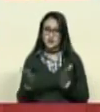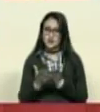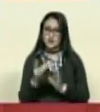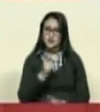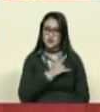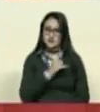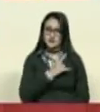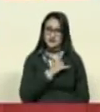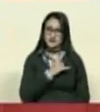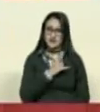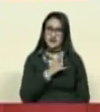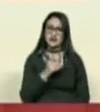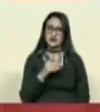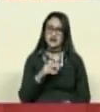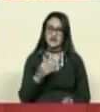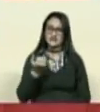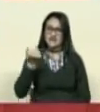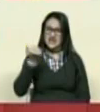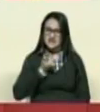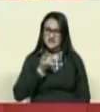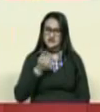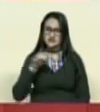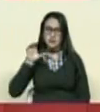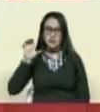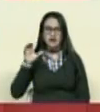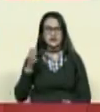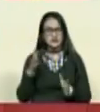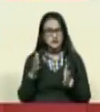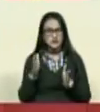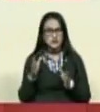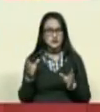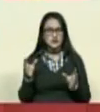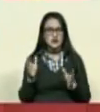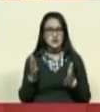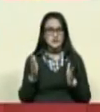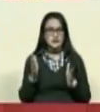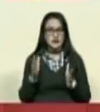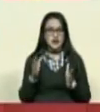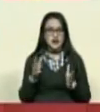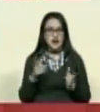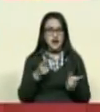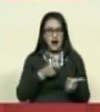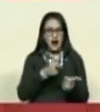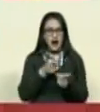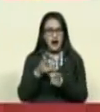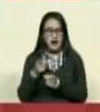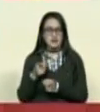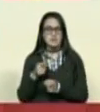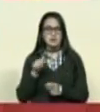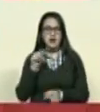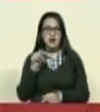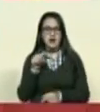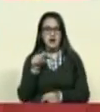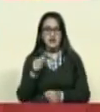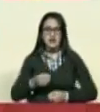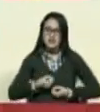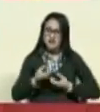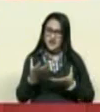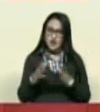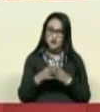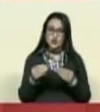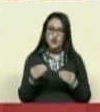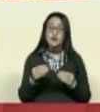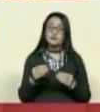a lo que es el sacrificio por la patria, muy parecida a la carrera de las armas, que es darlo todo por los demás, es